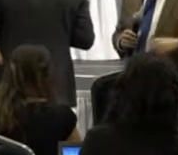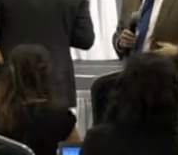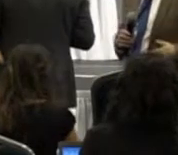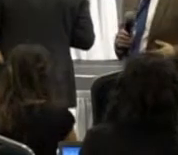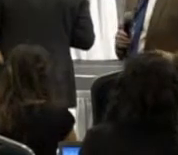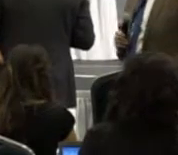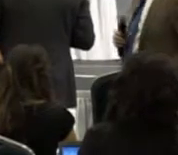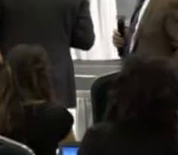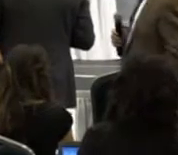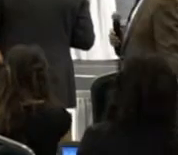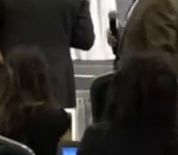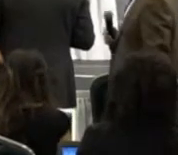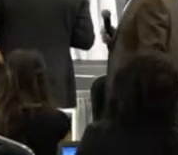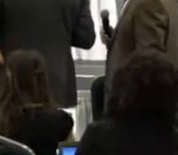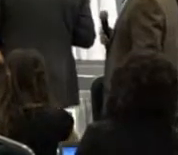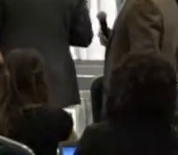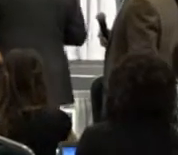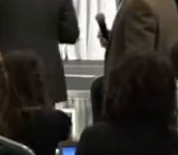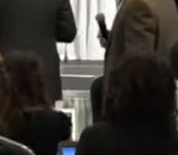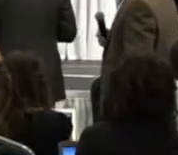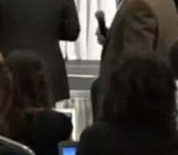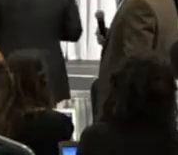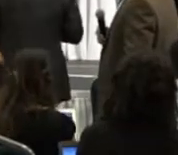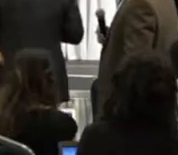Digo, yo creo que